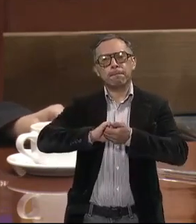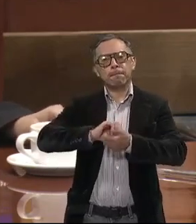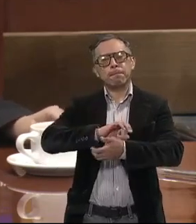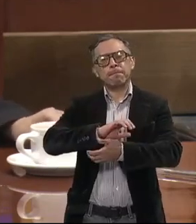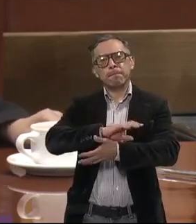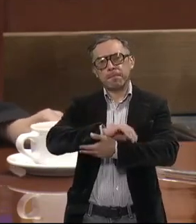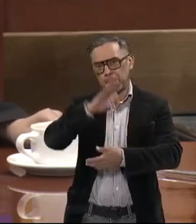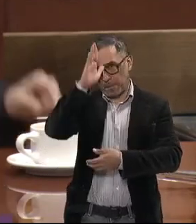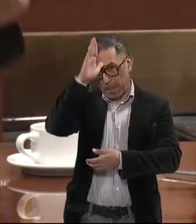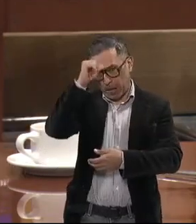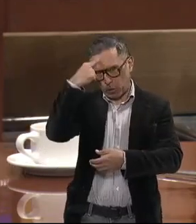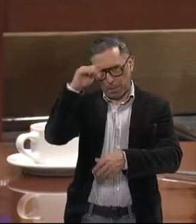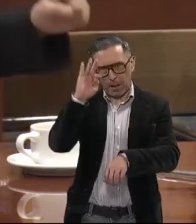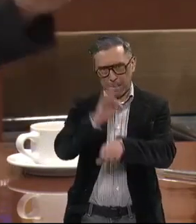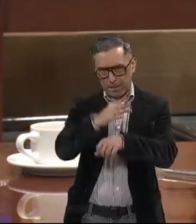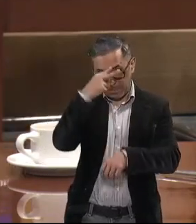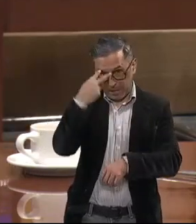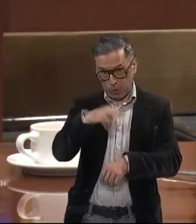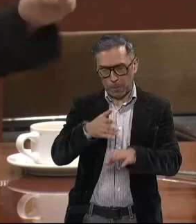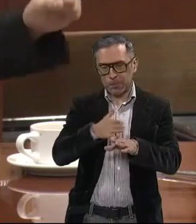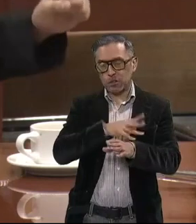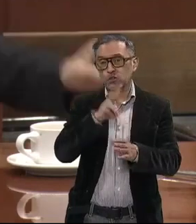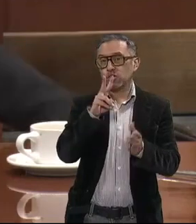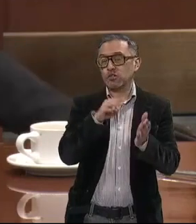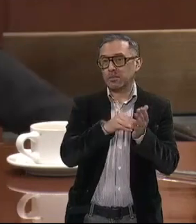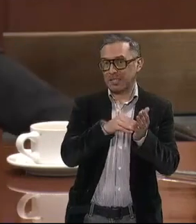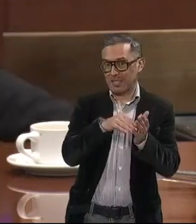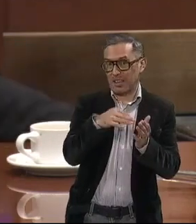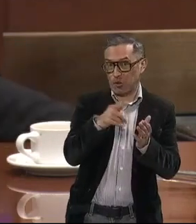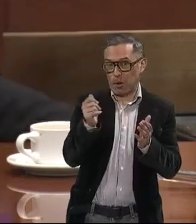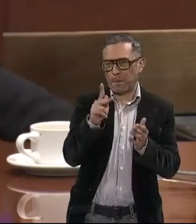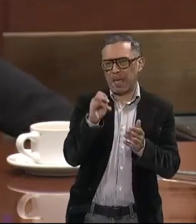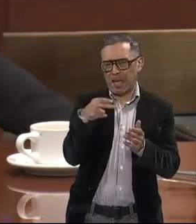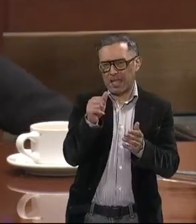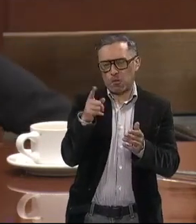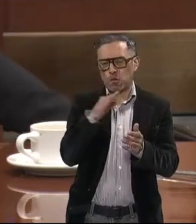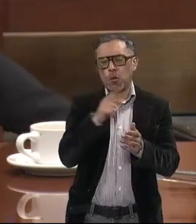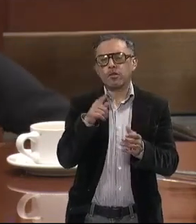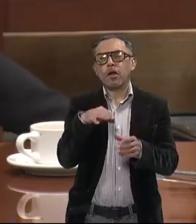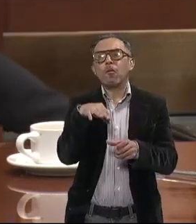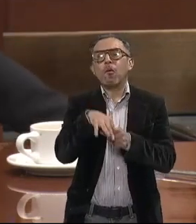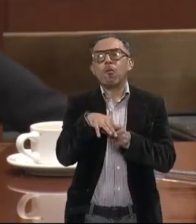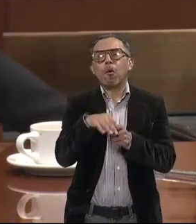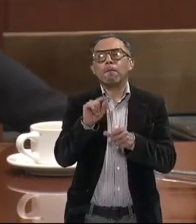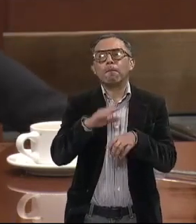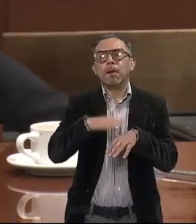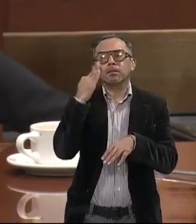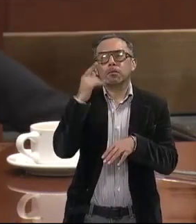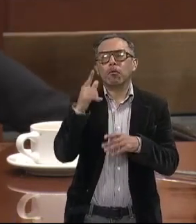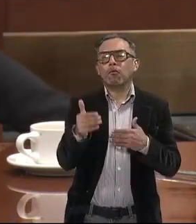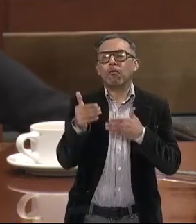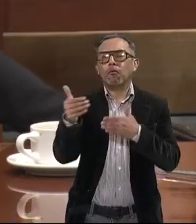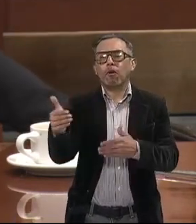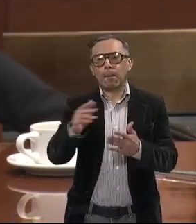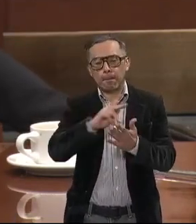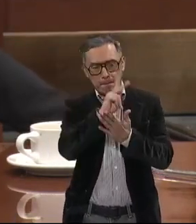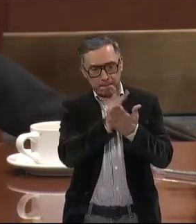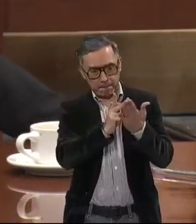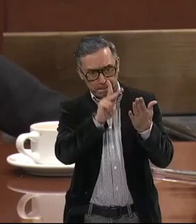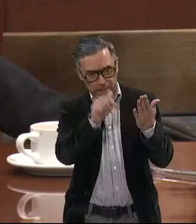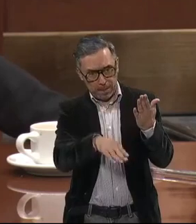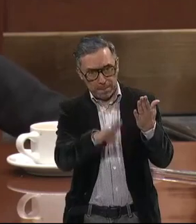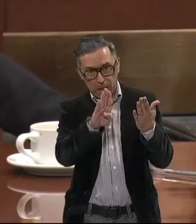esa que aprovecharon para ampliar su periodo. Y les guste o no les guste, el Plan B es un